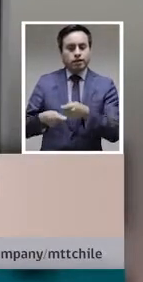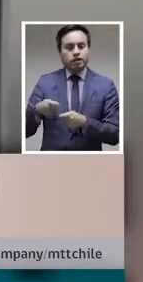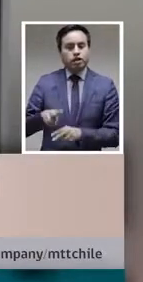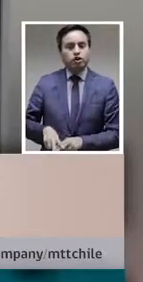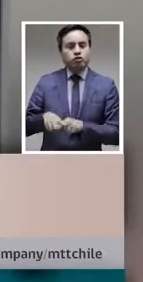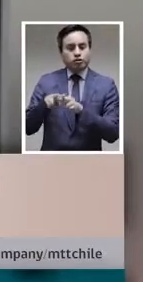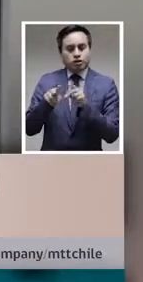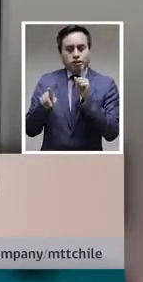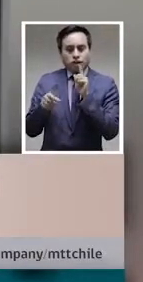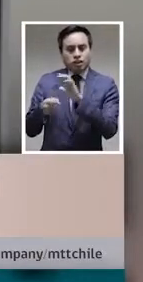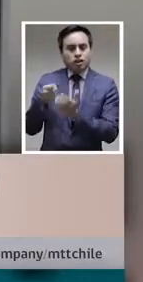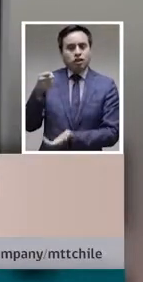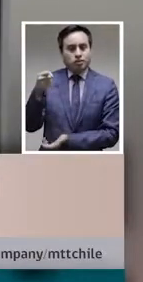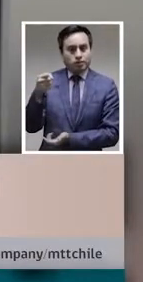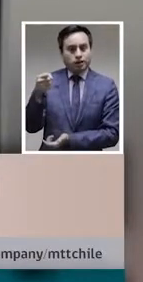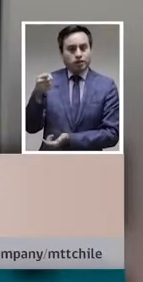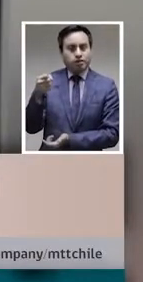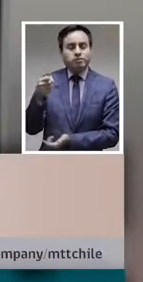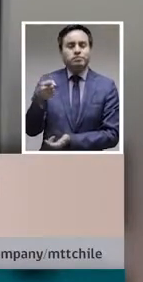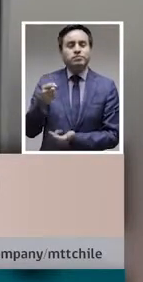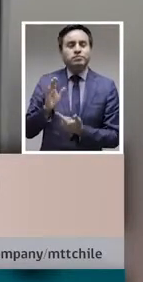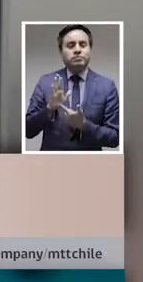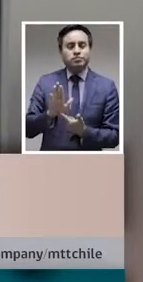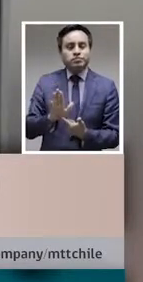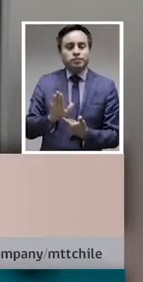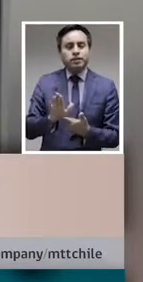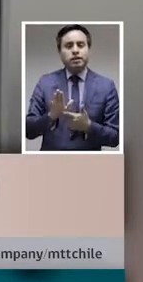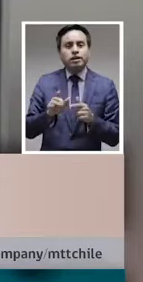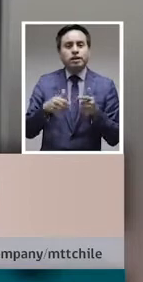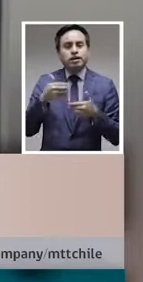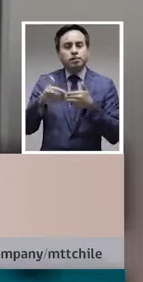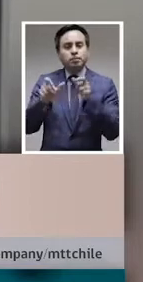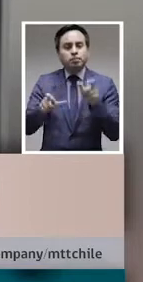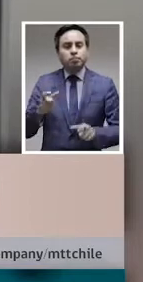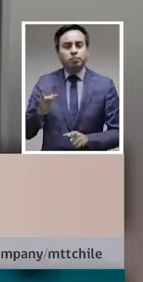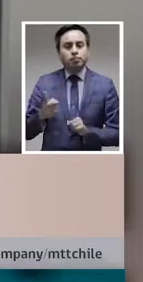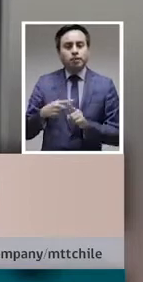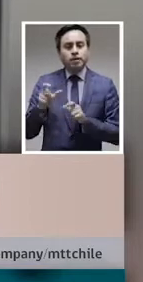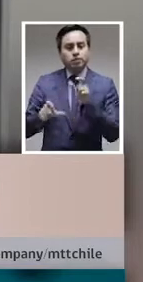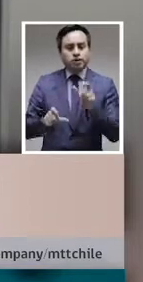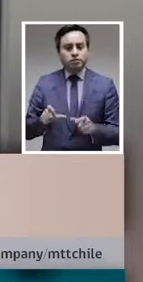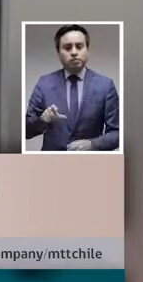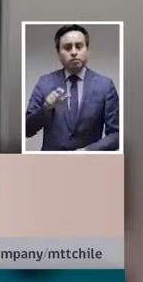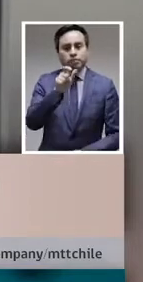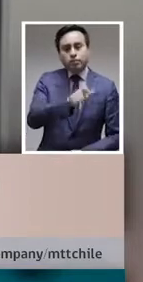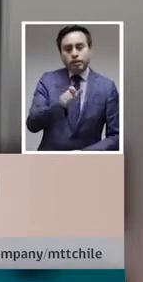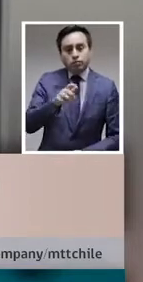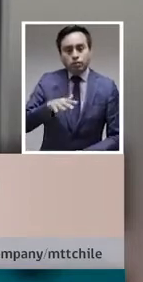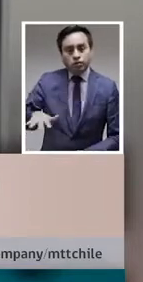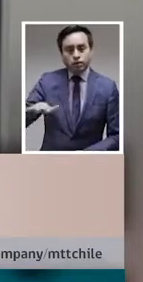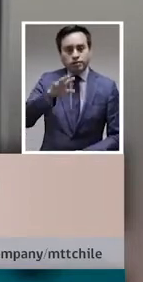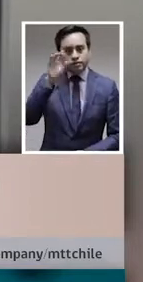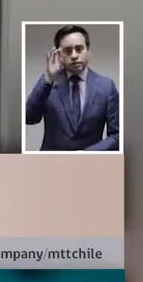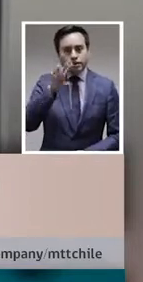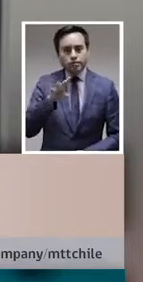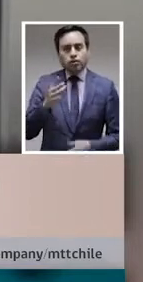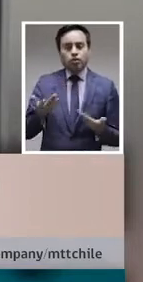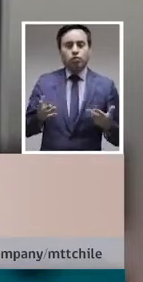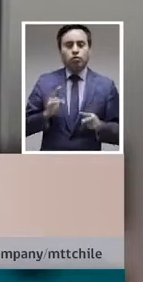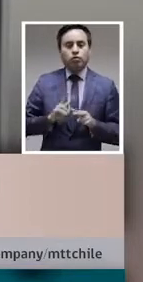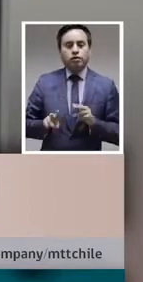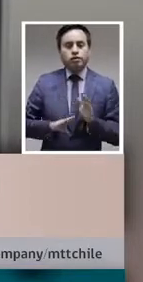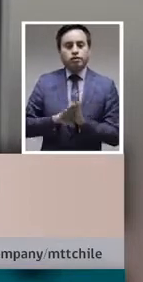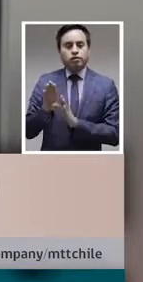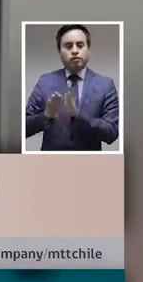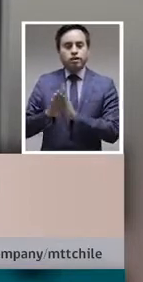este fondo para entrenar en participación, para que las personas sepan cómo se